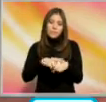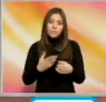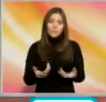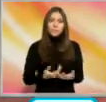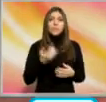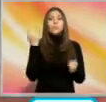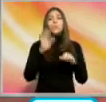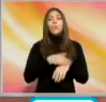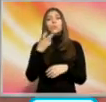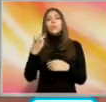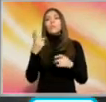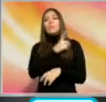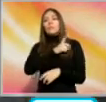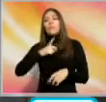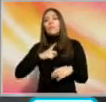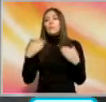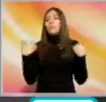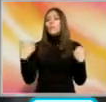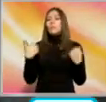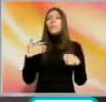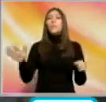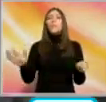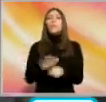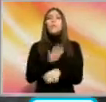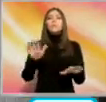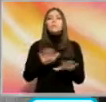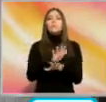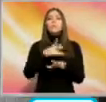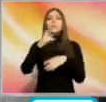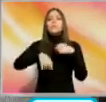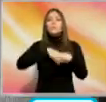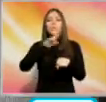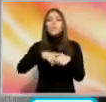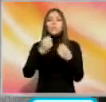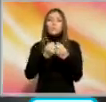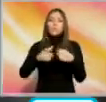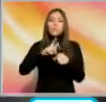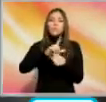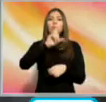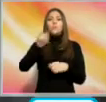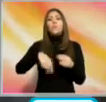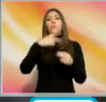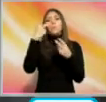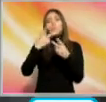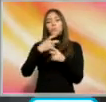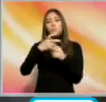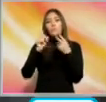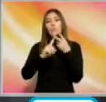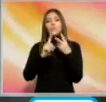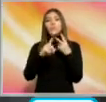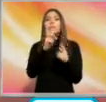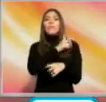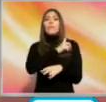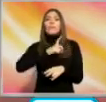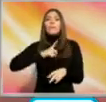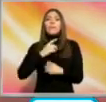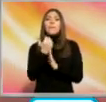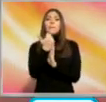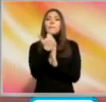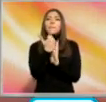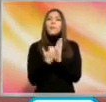también. Entonces, entender cuáles son los impactos ambientales y sociales de nuestras acciones. Ok. 1. 2, consumir menos, consumir